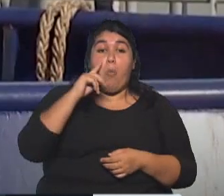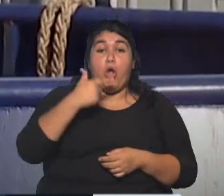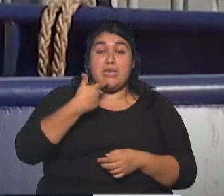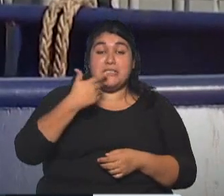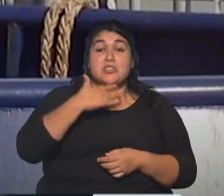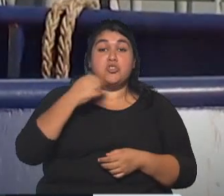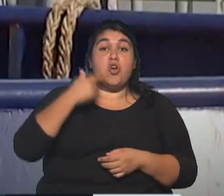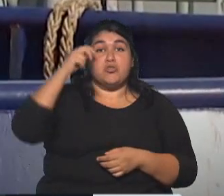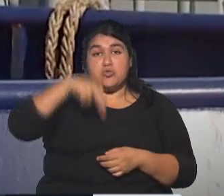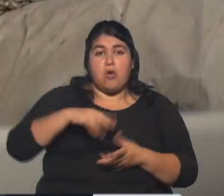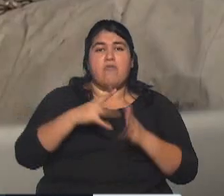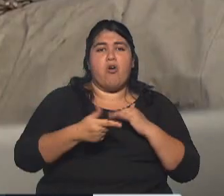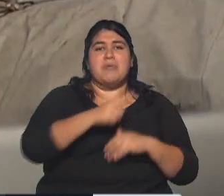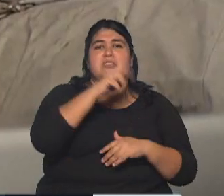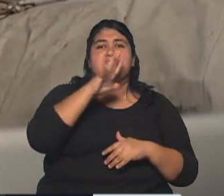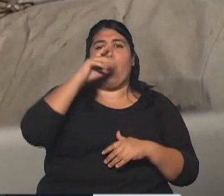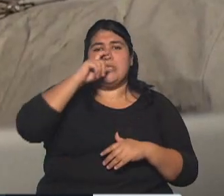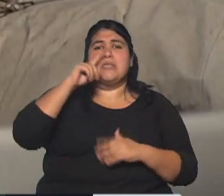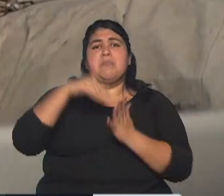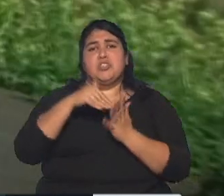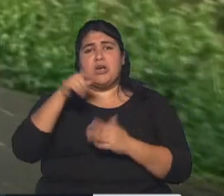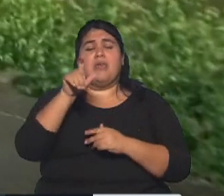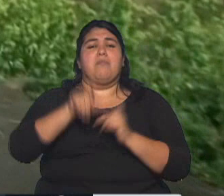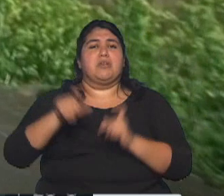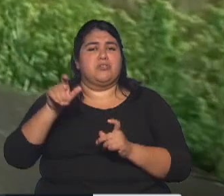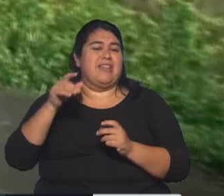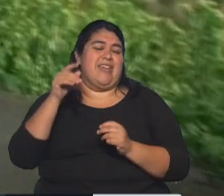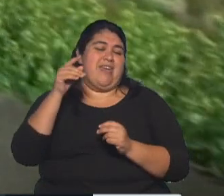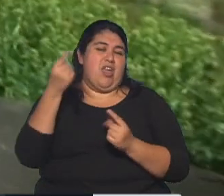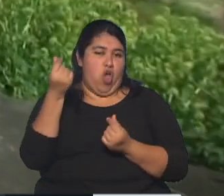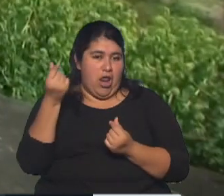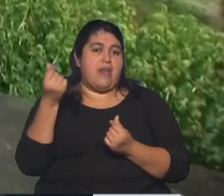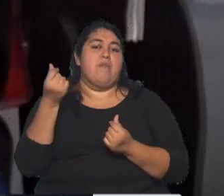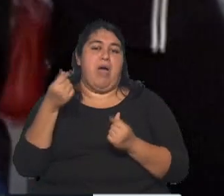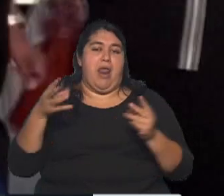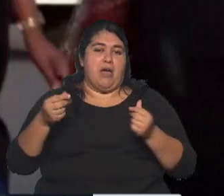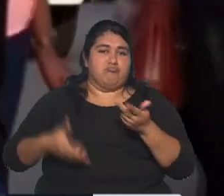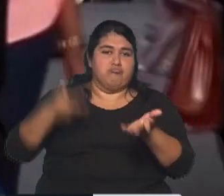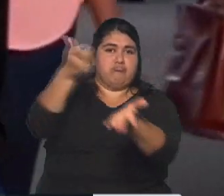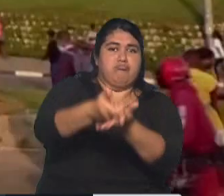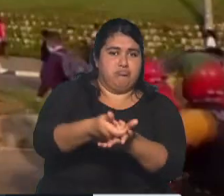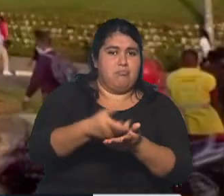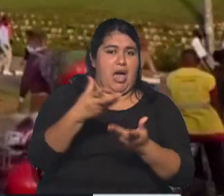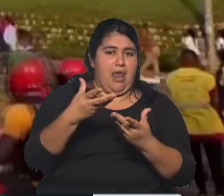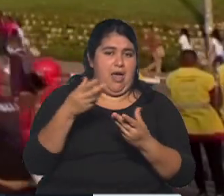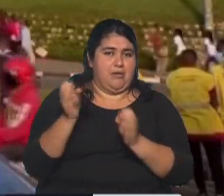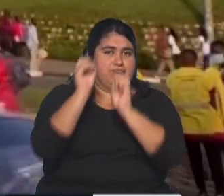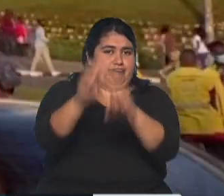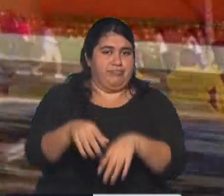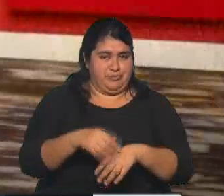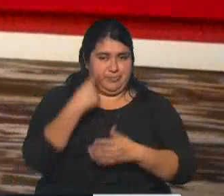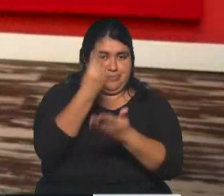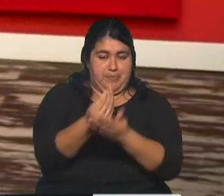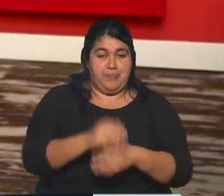un aporte inicial de $157 millones para la integración de estas personas en la nación africana.